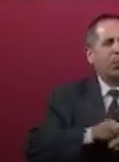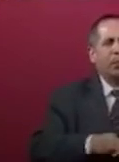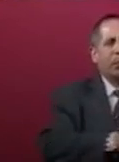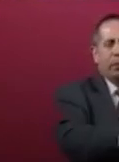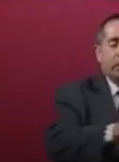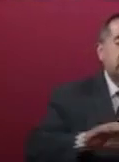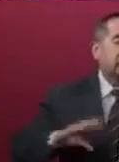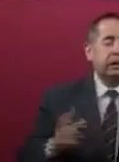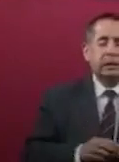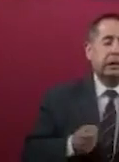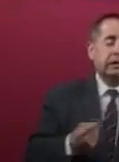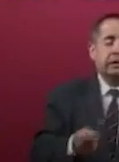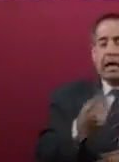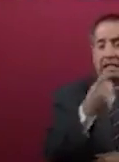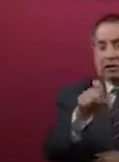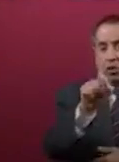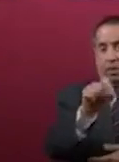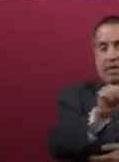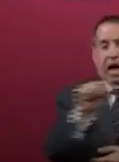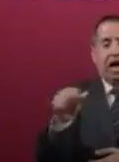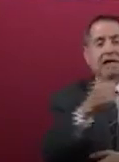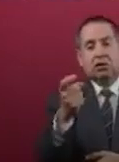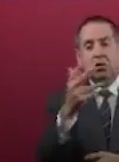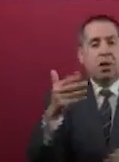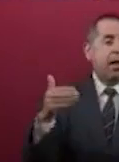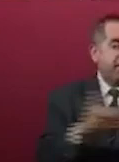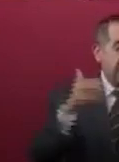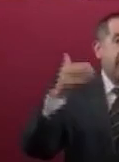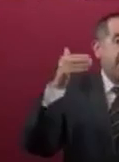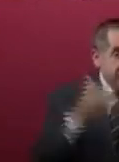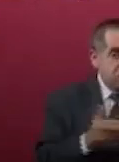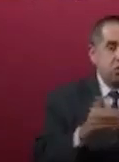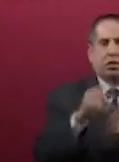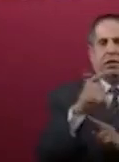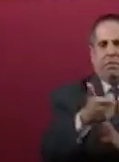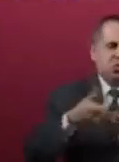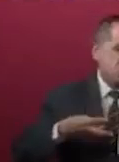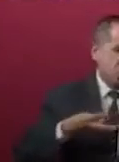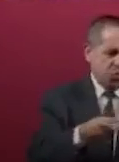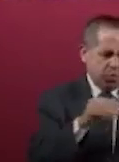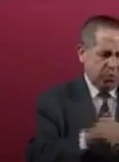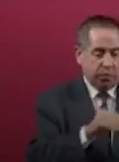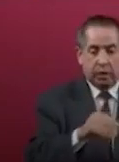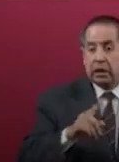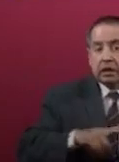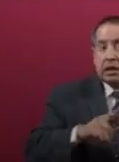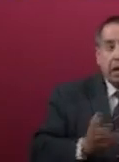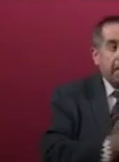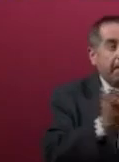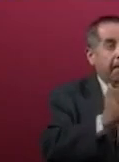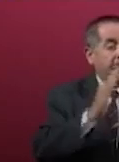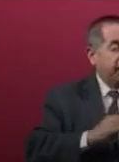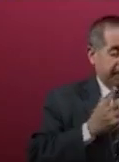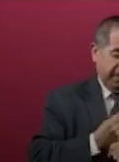de Dominio para la expropiación de los bienes y recursos producto de la corrupción, la violencia y la delincuencia organizada, la modificación al